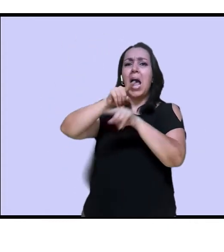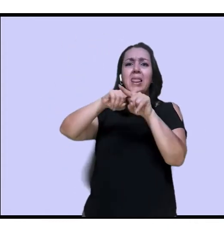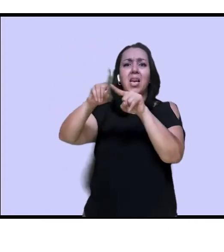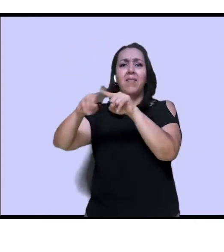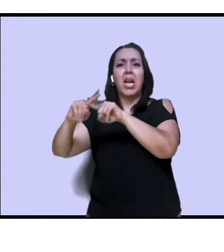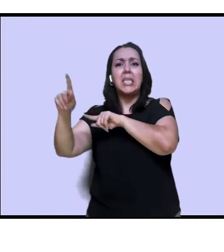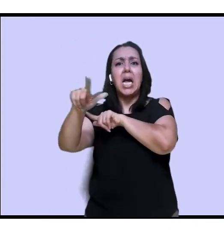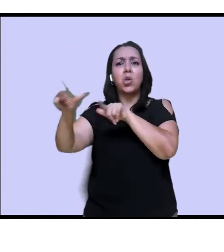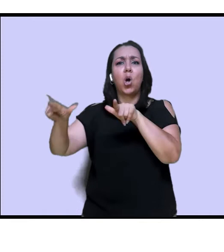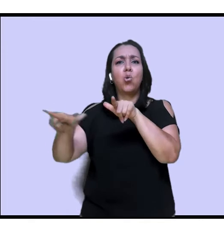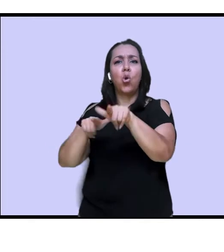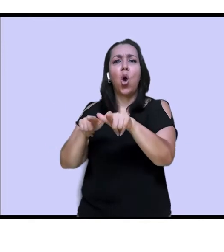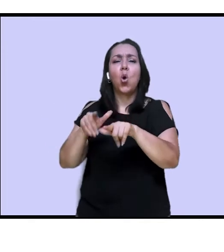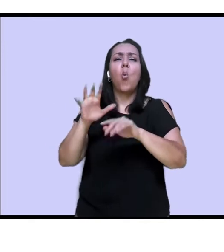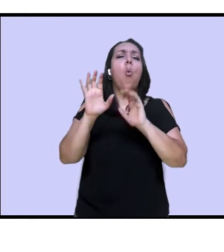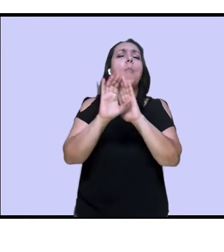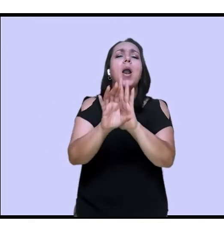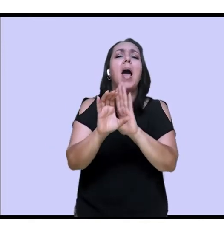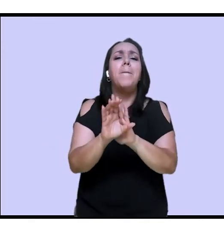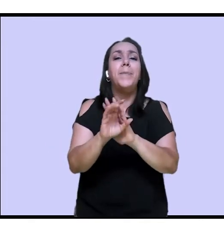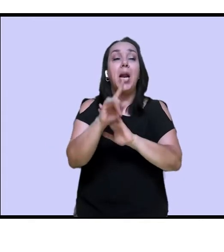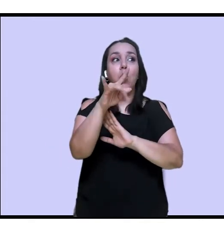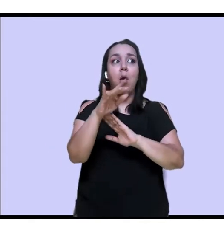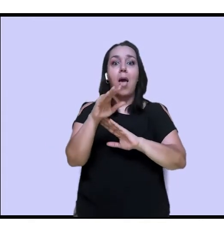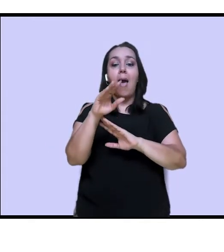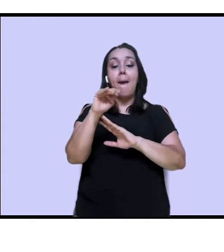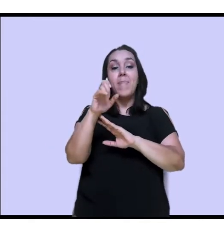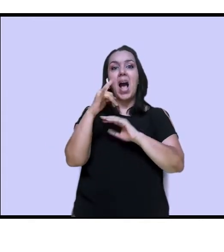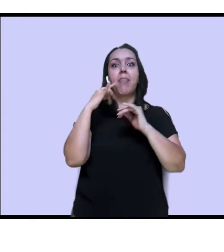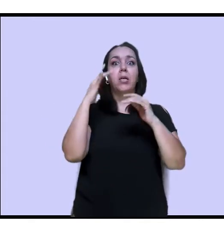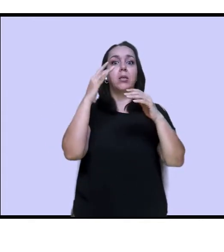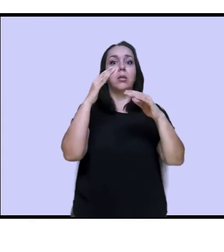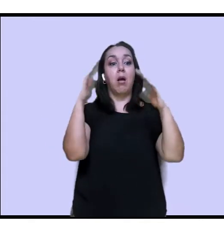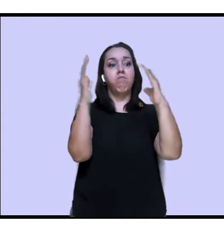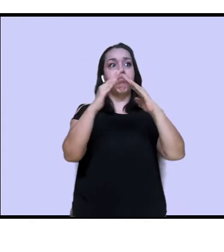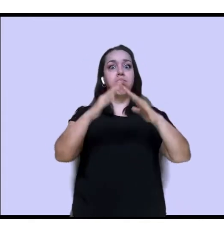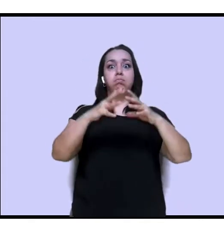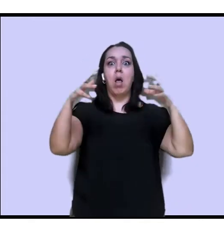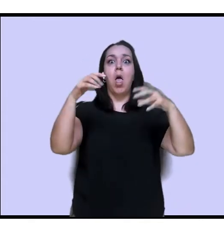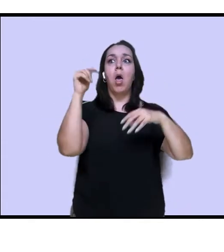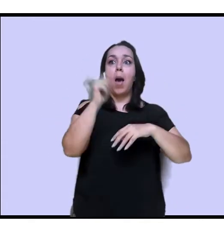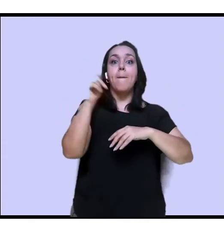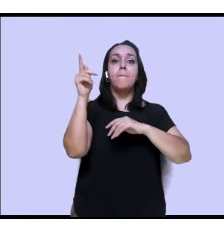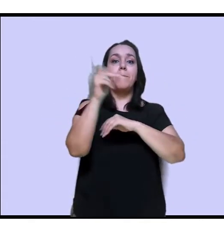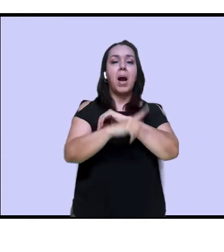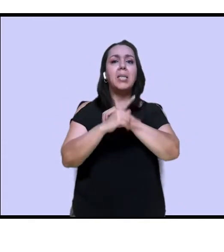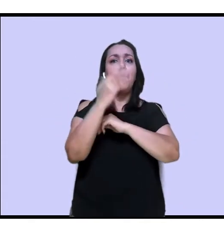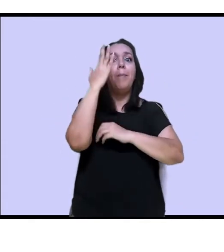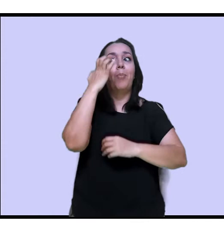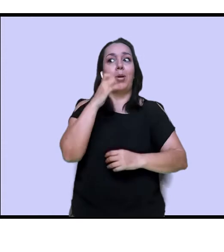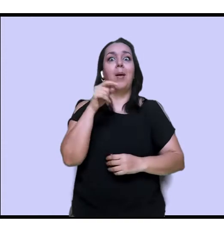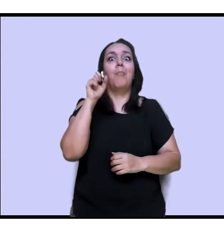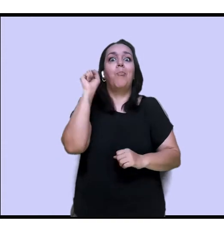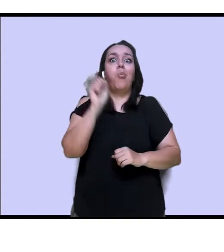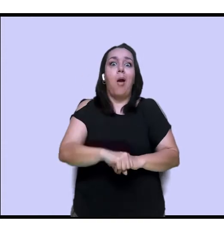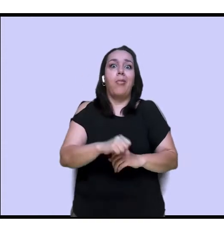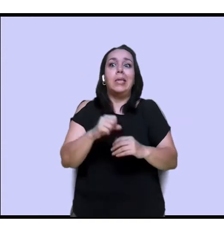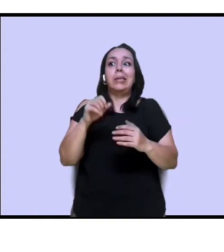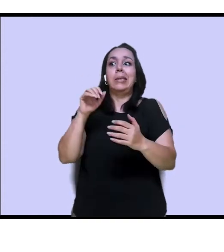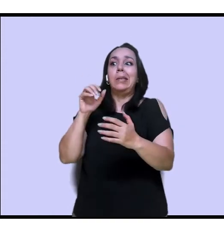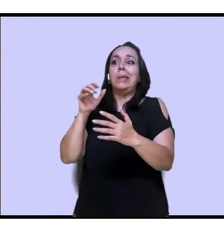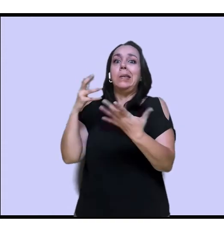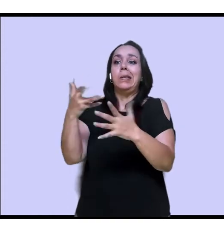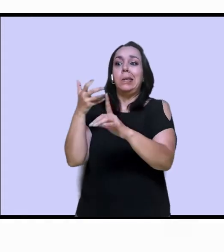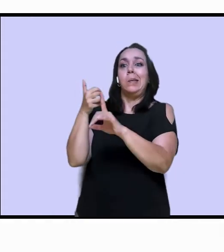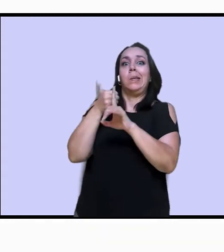tipo, ningún procedimiento, ni a los consulados ni a las embajadas, porque justamente pueden ser